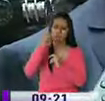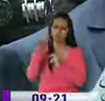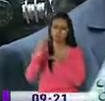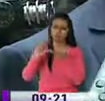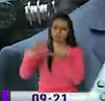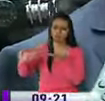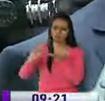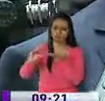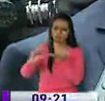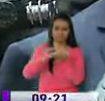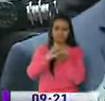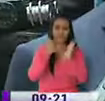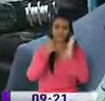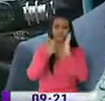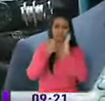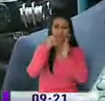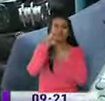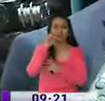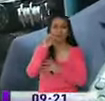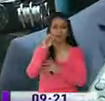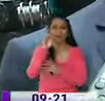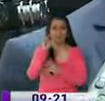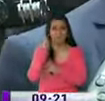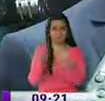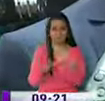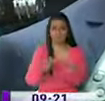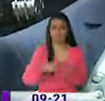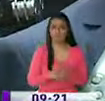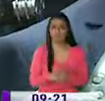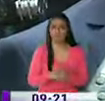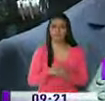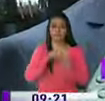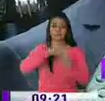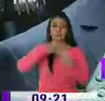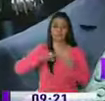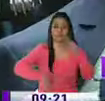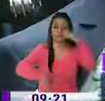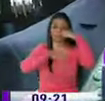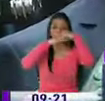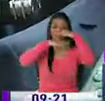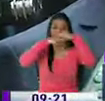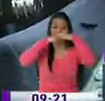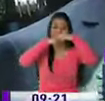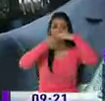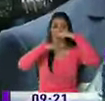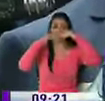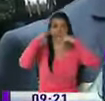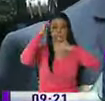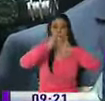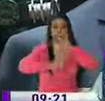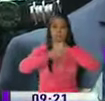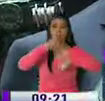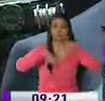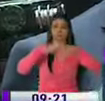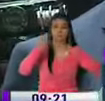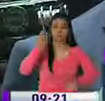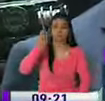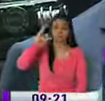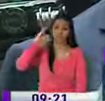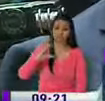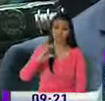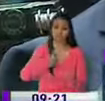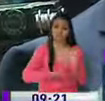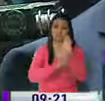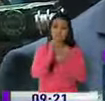que se basa en el impuesto a la renta, sobre todo. Ese sistema tiene un techo ya, no es suficiente para cubrir el desarrollo de